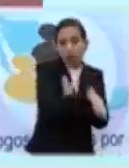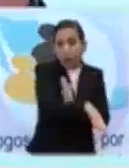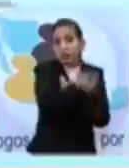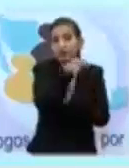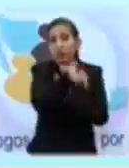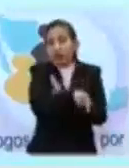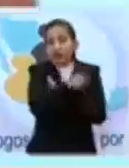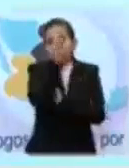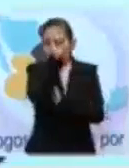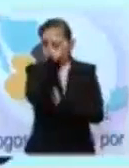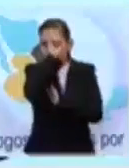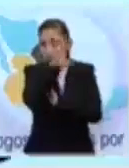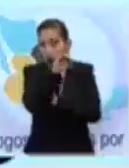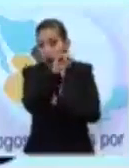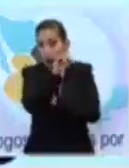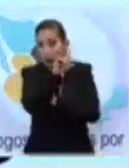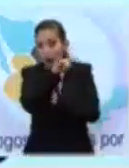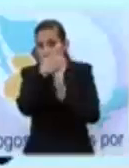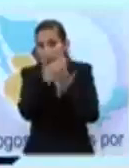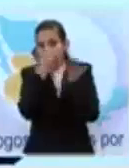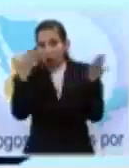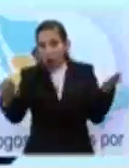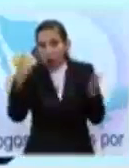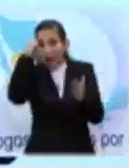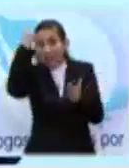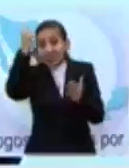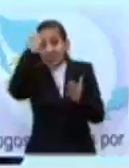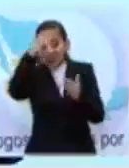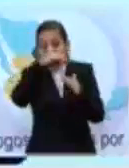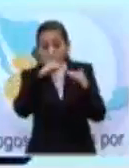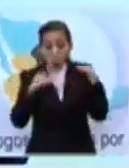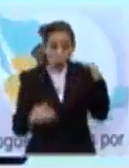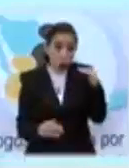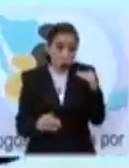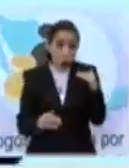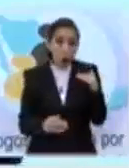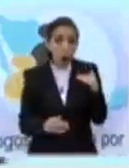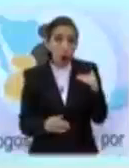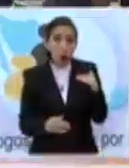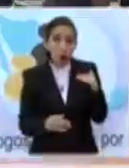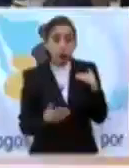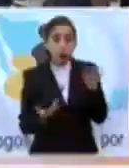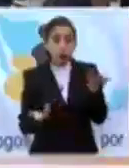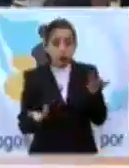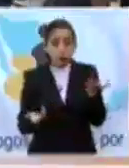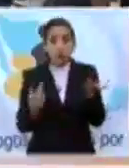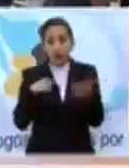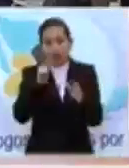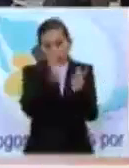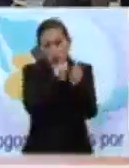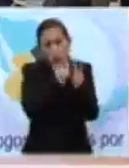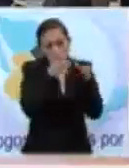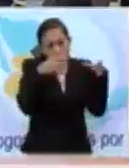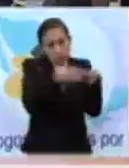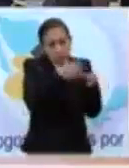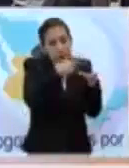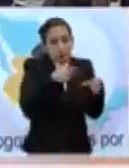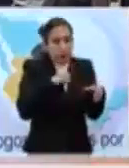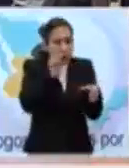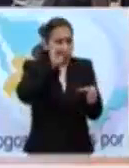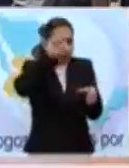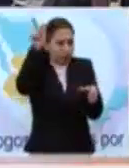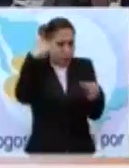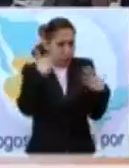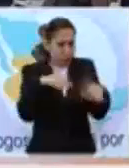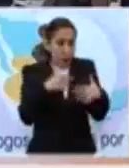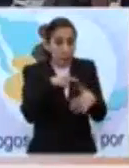del Coneval se baja a un nivel técnico, en donde sí se va a conformar un grupo de académicos, de especialistas,